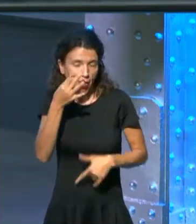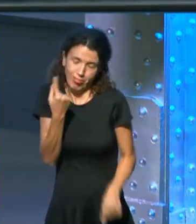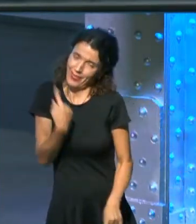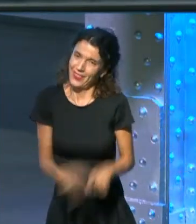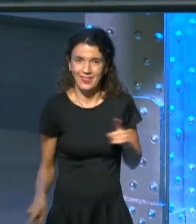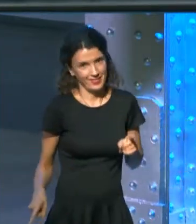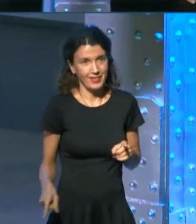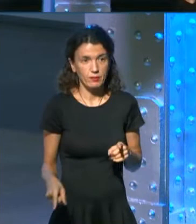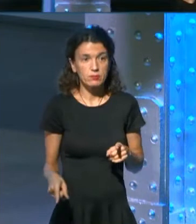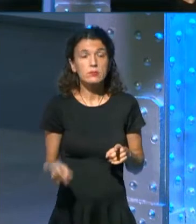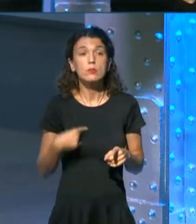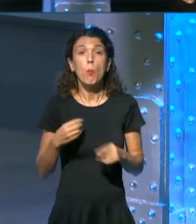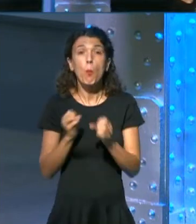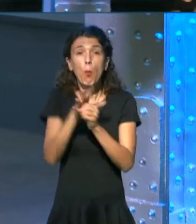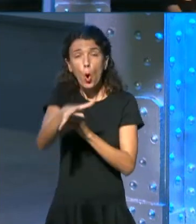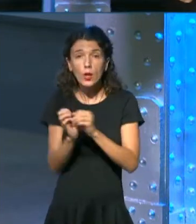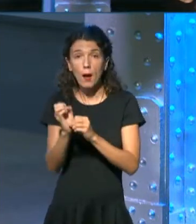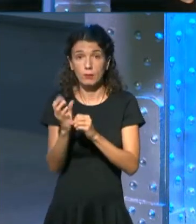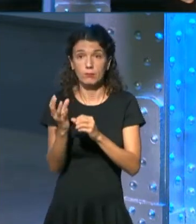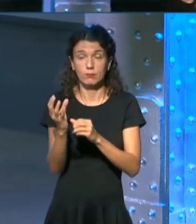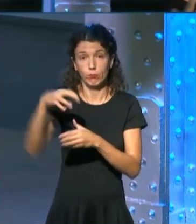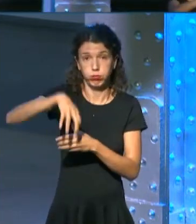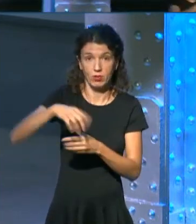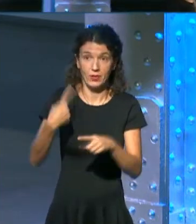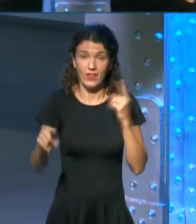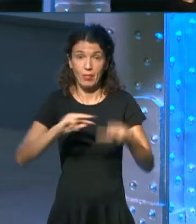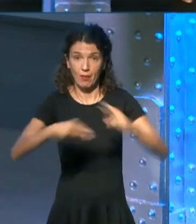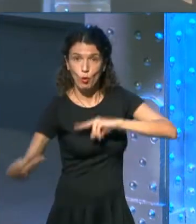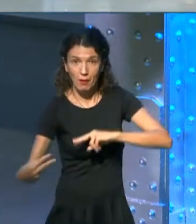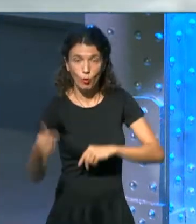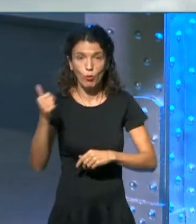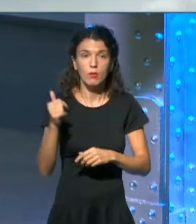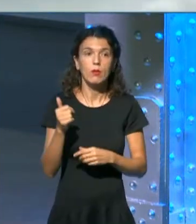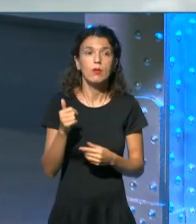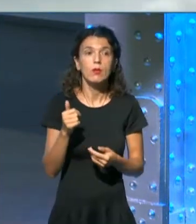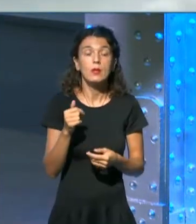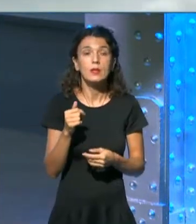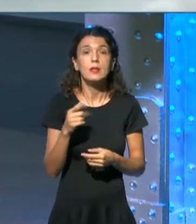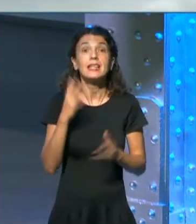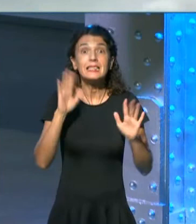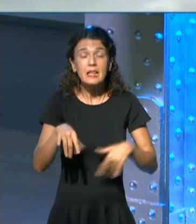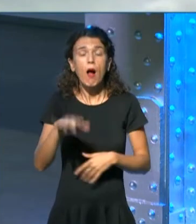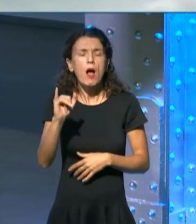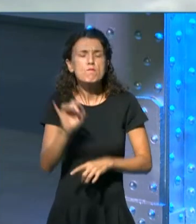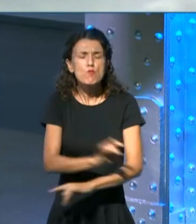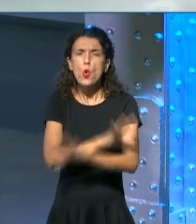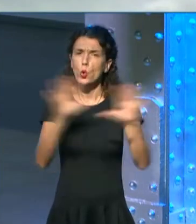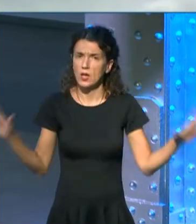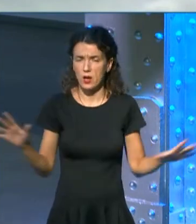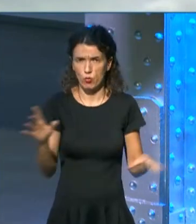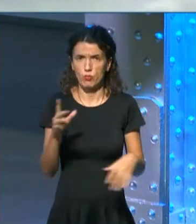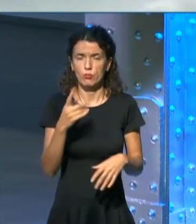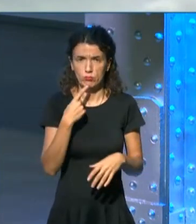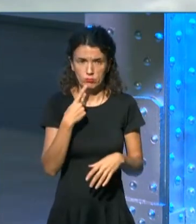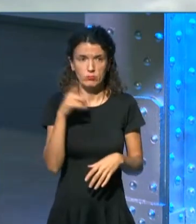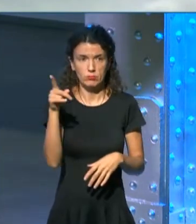diferente. Para empezar, el volcán está boca abajo. Esto en caso de erupción puede ser un inconveniente. Y lo que sí tenemos muy claro, y aquí nuestro editor